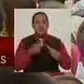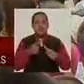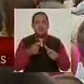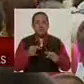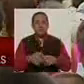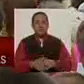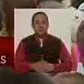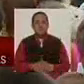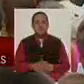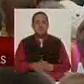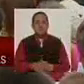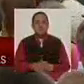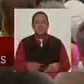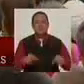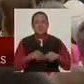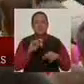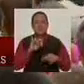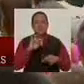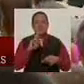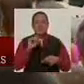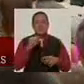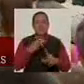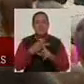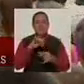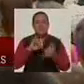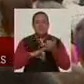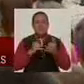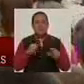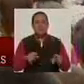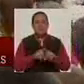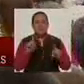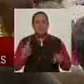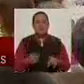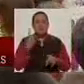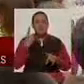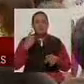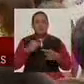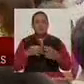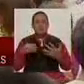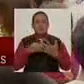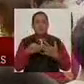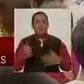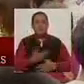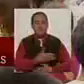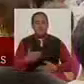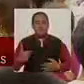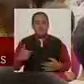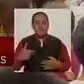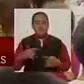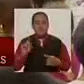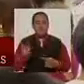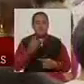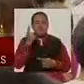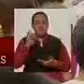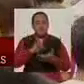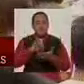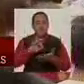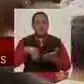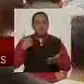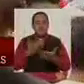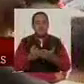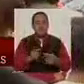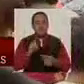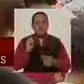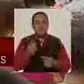pobladores de Huracuza, por la llegada, por primera vez, de la primera dama de la nación, por primera vez la llegada de una